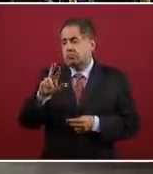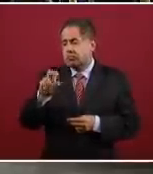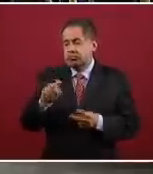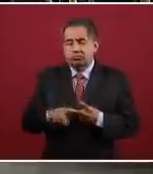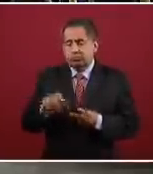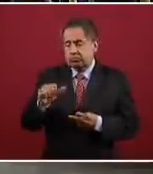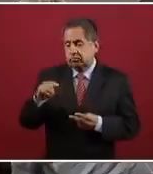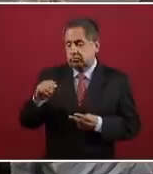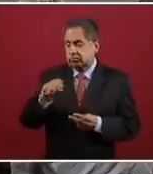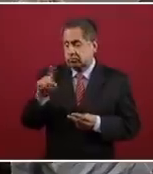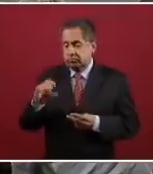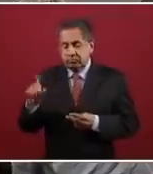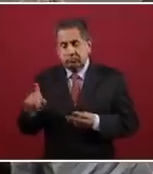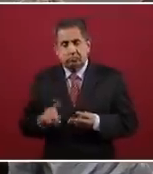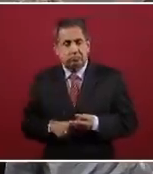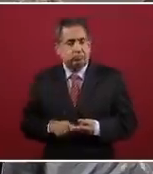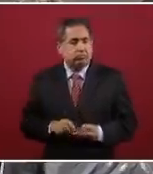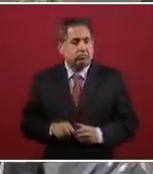Amozoc,